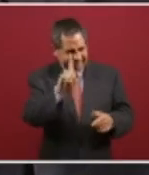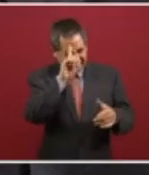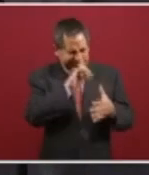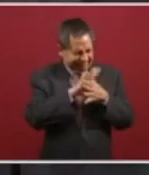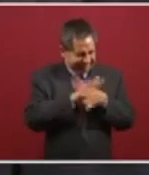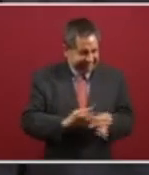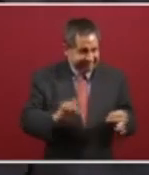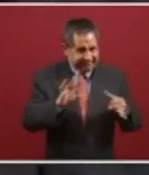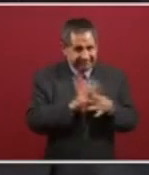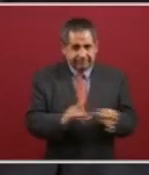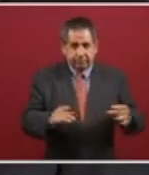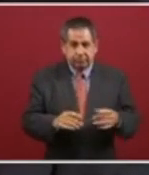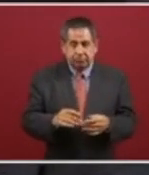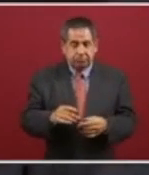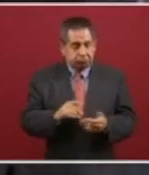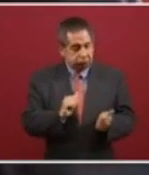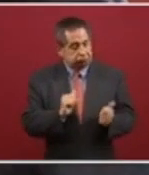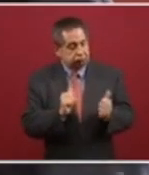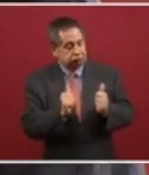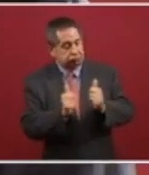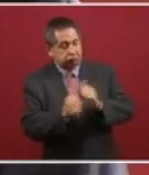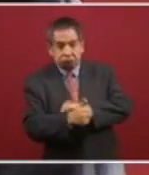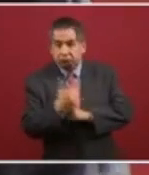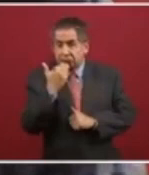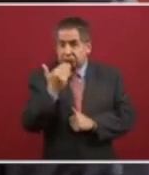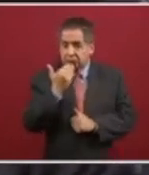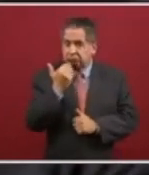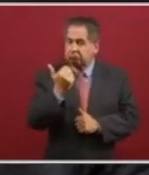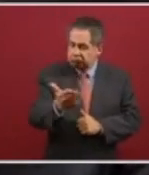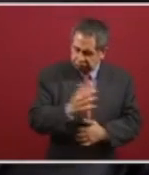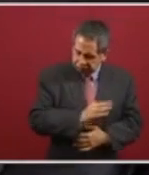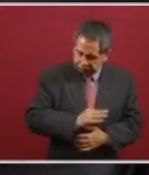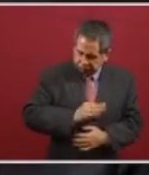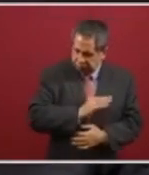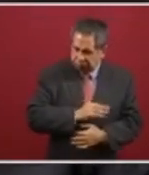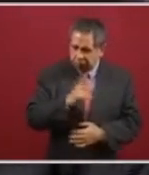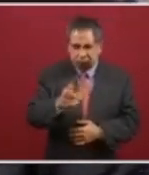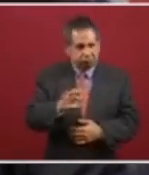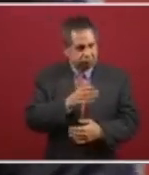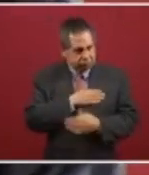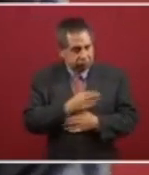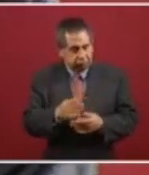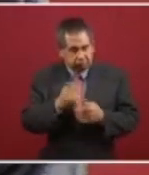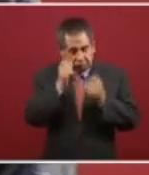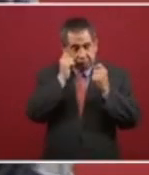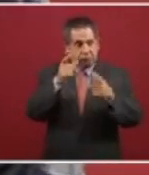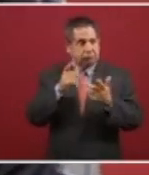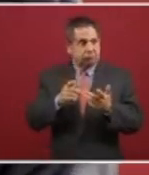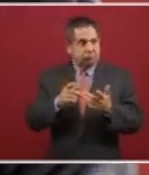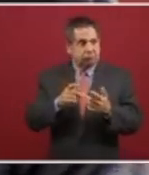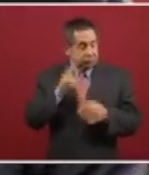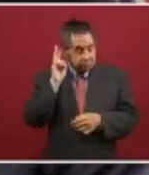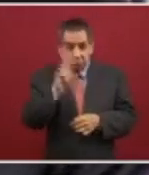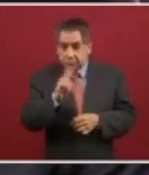Debemos felicitarnos, pellizcarnos. ¿Es cierto